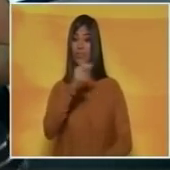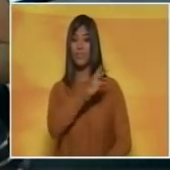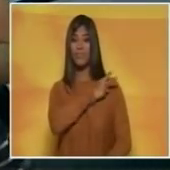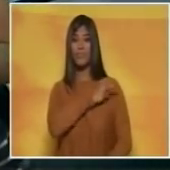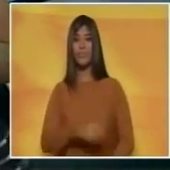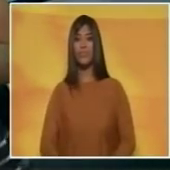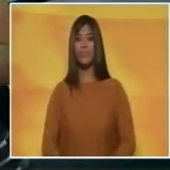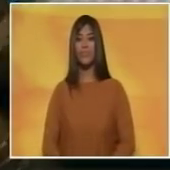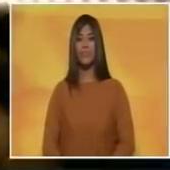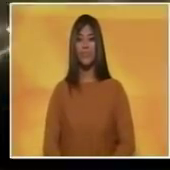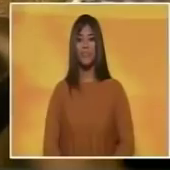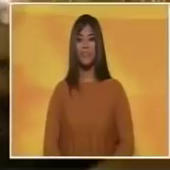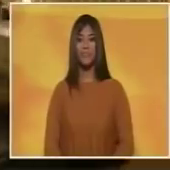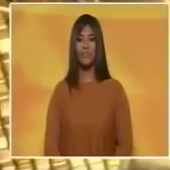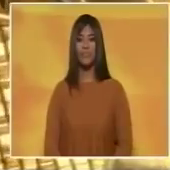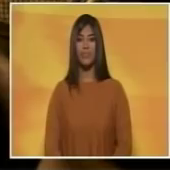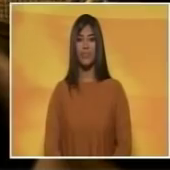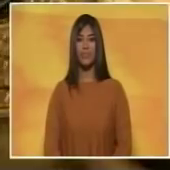de Estrenos y Estrellas.